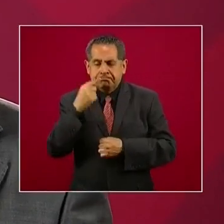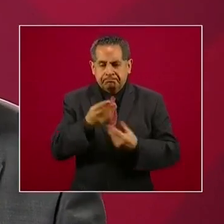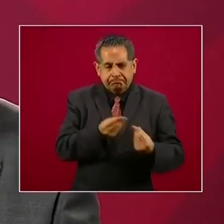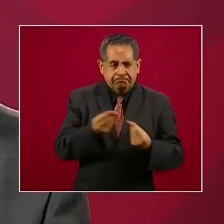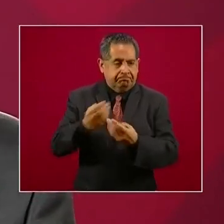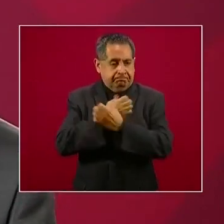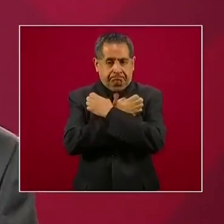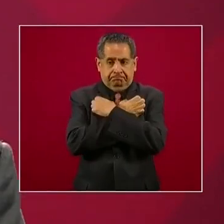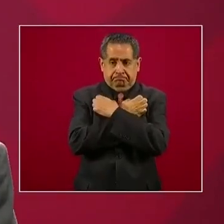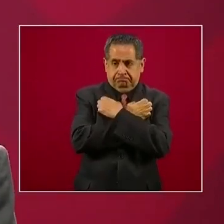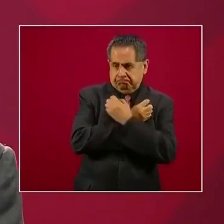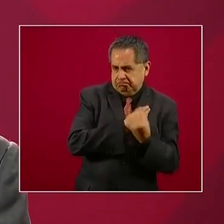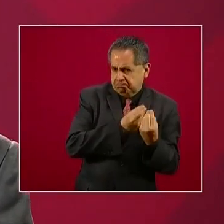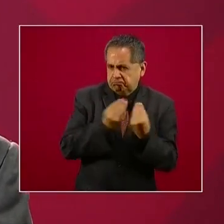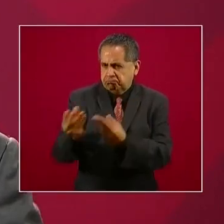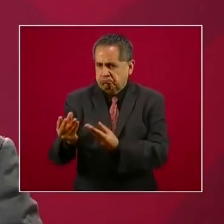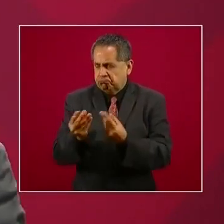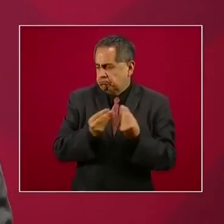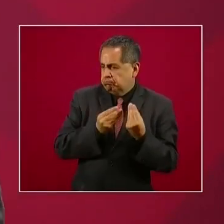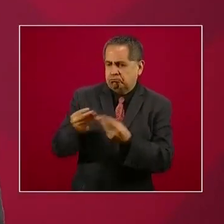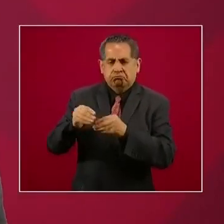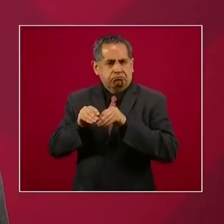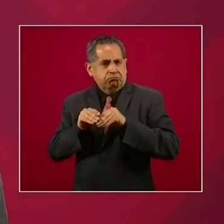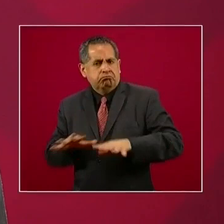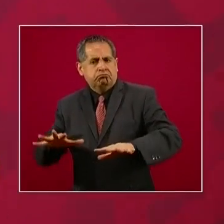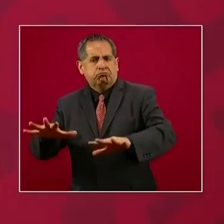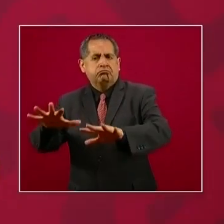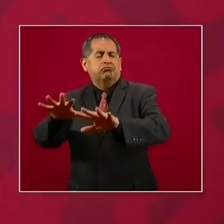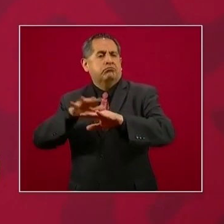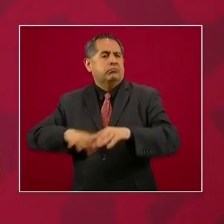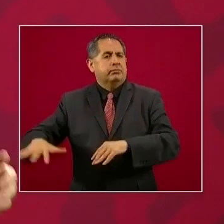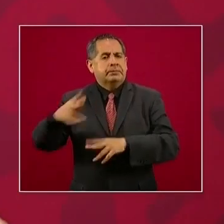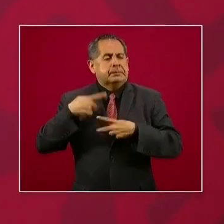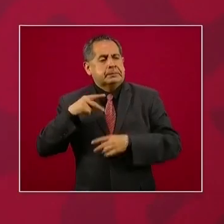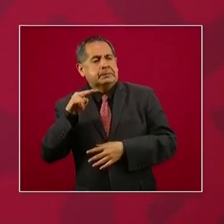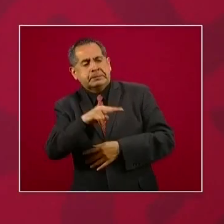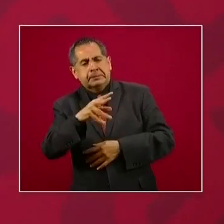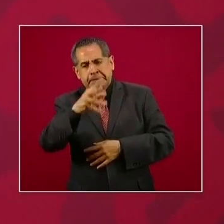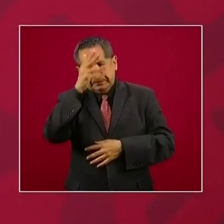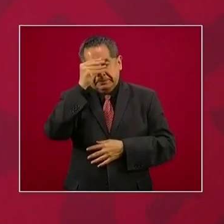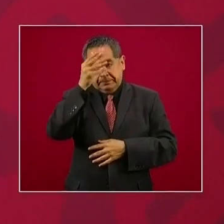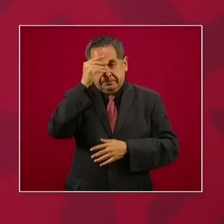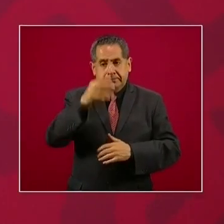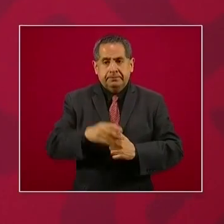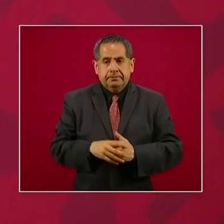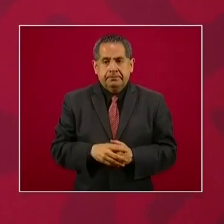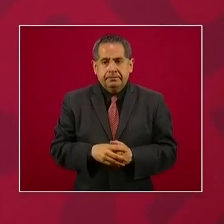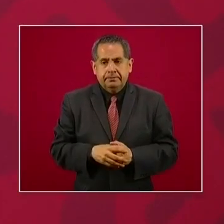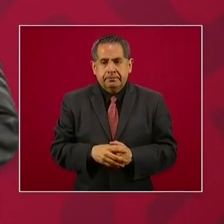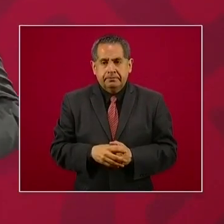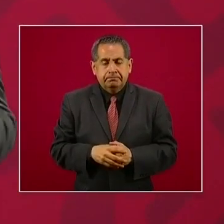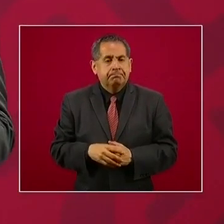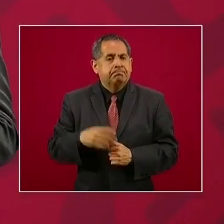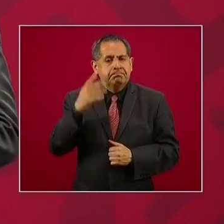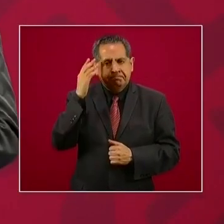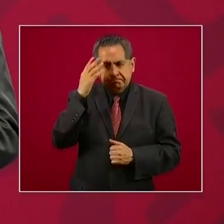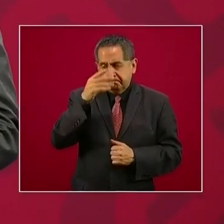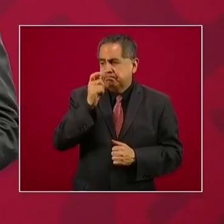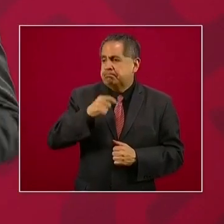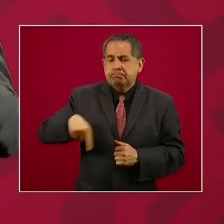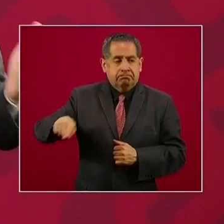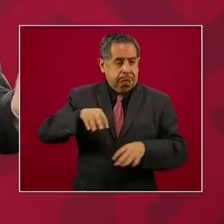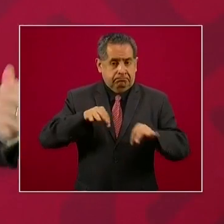educación pública a todo el país sabemos que trabajando juntos